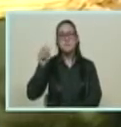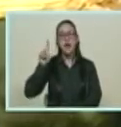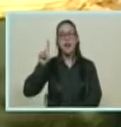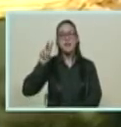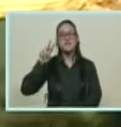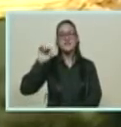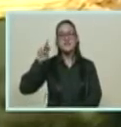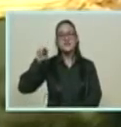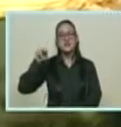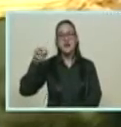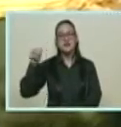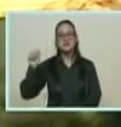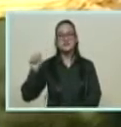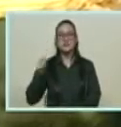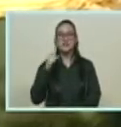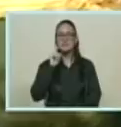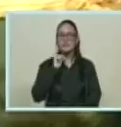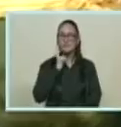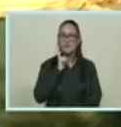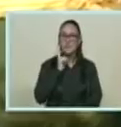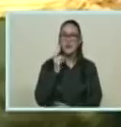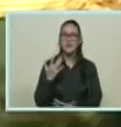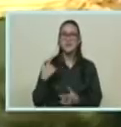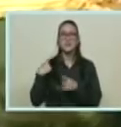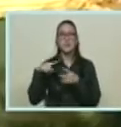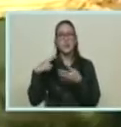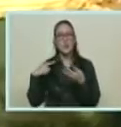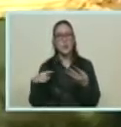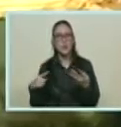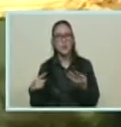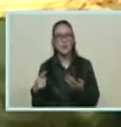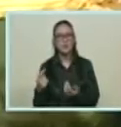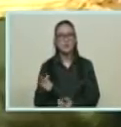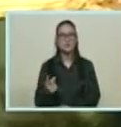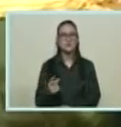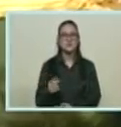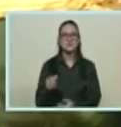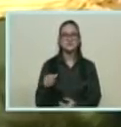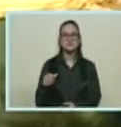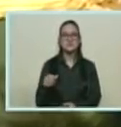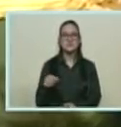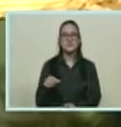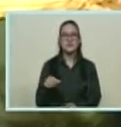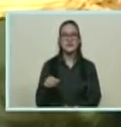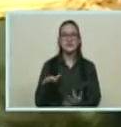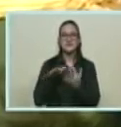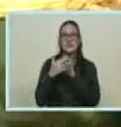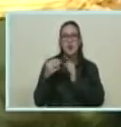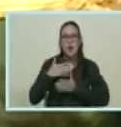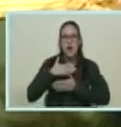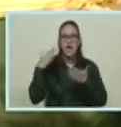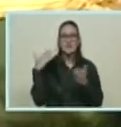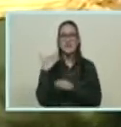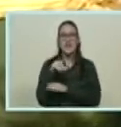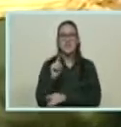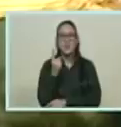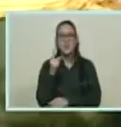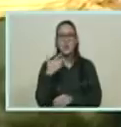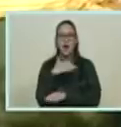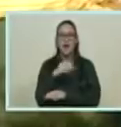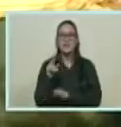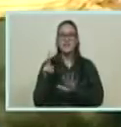Tamarindo, La Matanza, Cerro Grande, Calle 1 a Calle